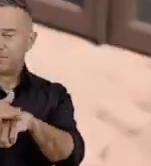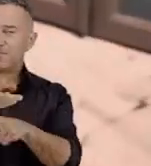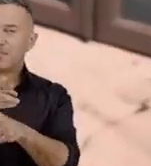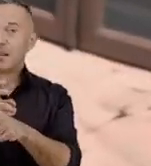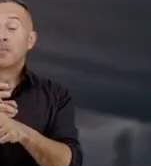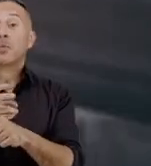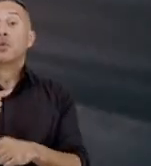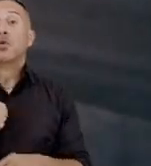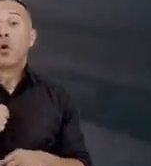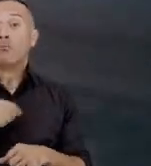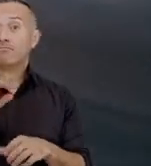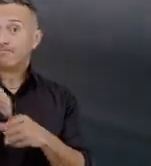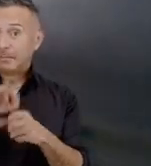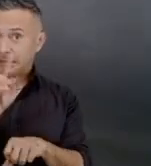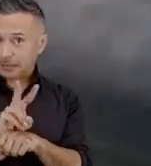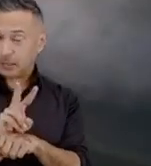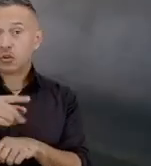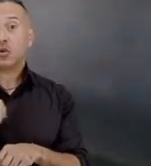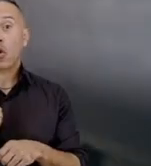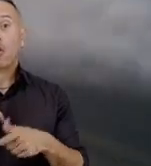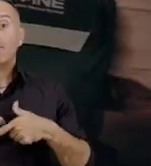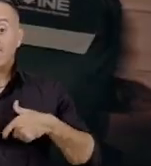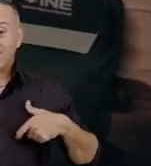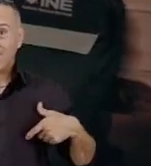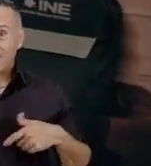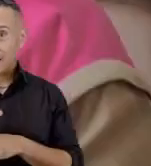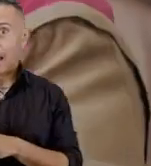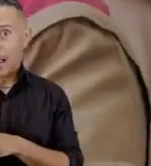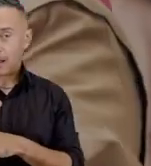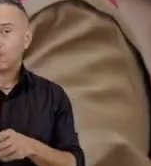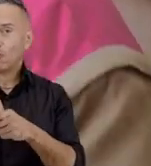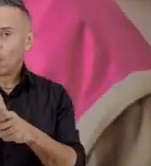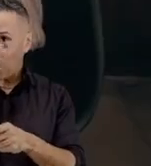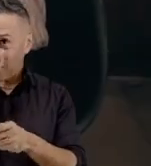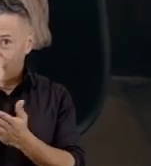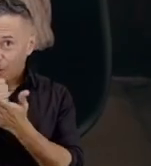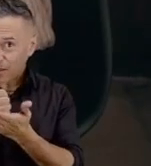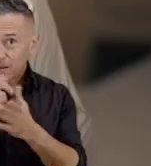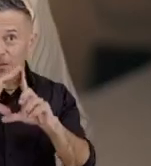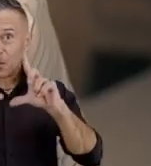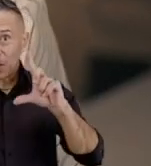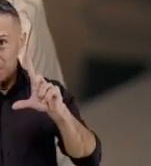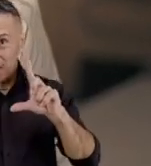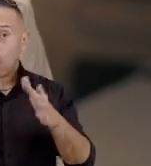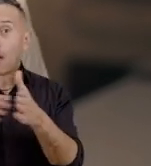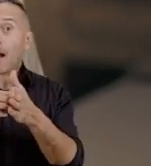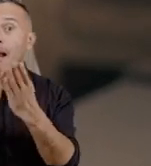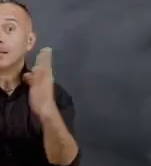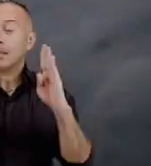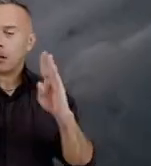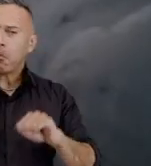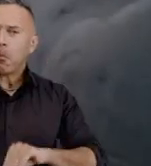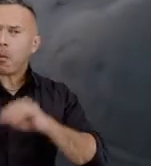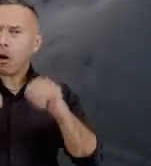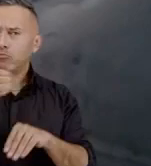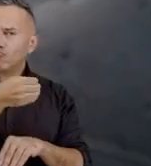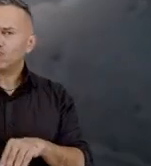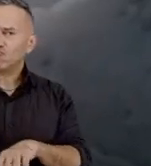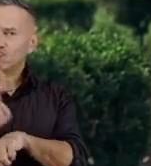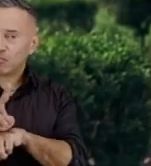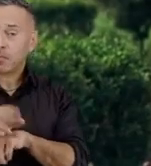supervisor electoral y yo como capacitador asistente electoral haremos posible la instalación y el funcionamiento de las casillas en todo el